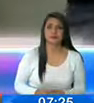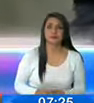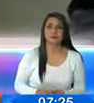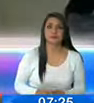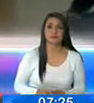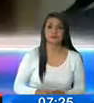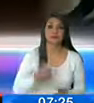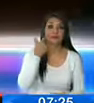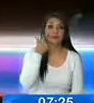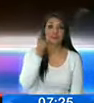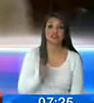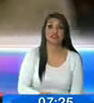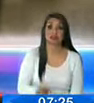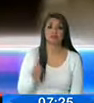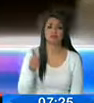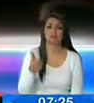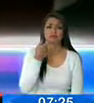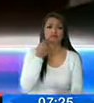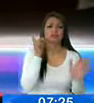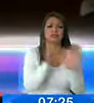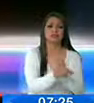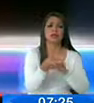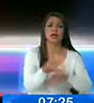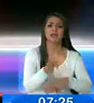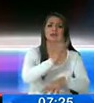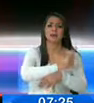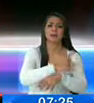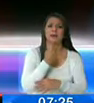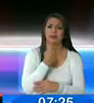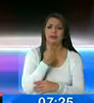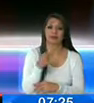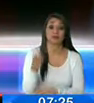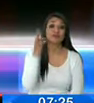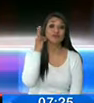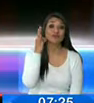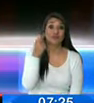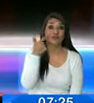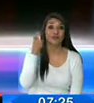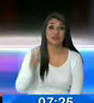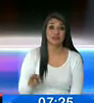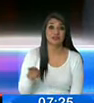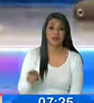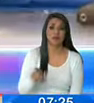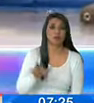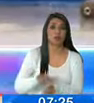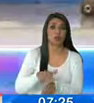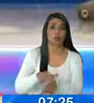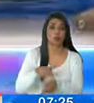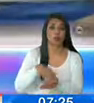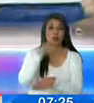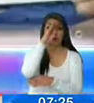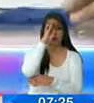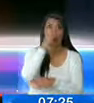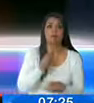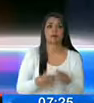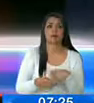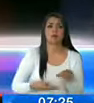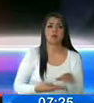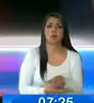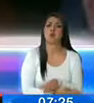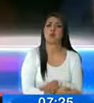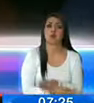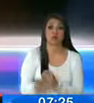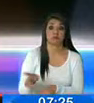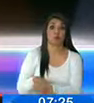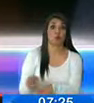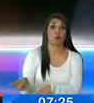el fiscal general en su comparecencia ante la asamblea. Aquí dijo que la fiscal subrogante estaba implicada en el caso de los pasos policiales. Quiero llamar